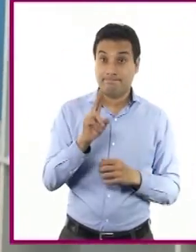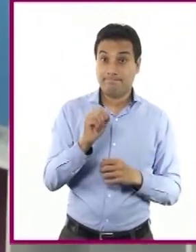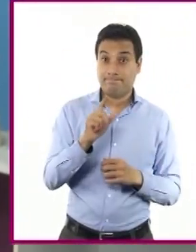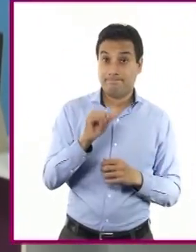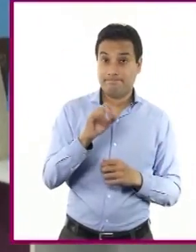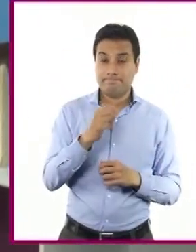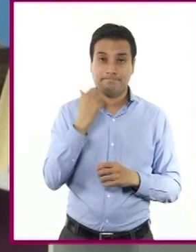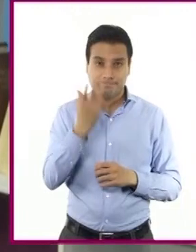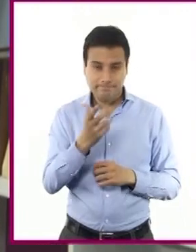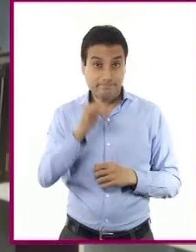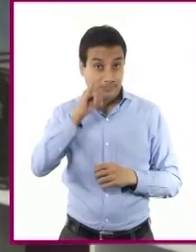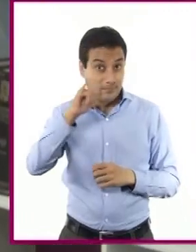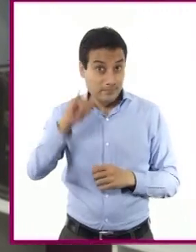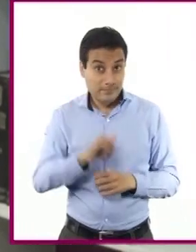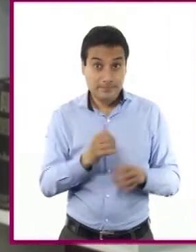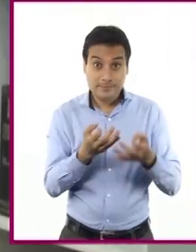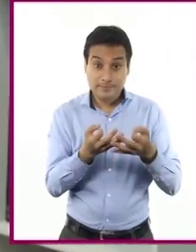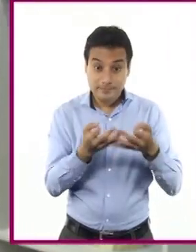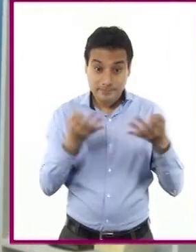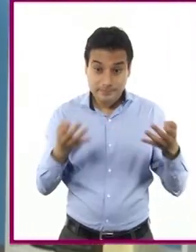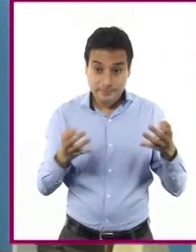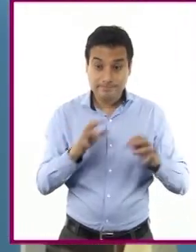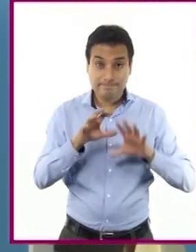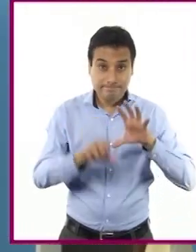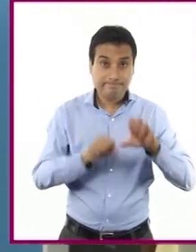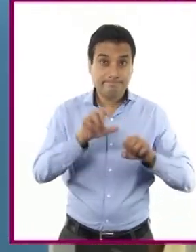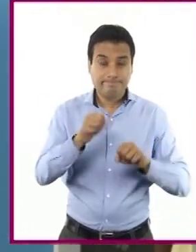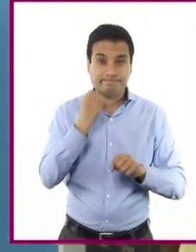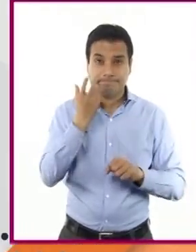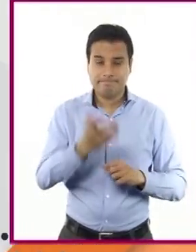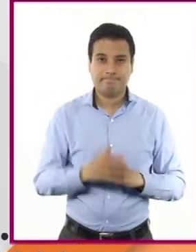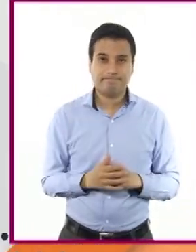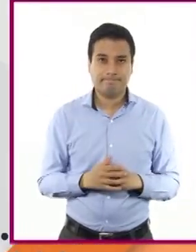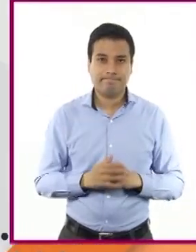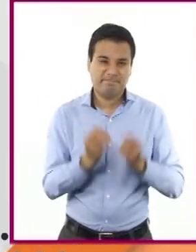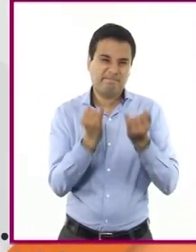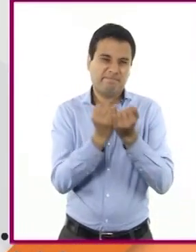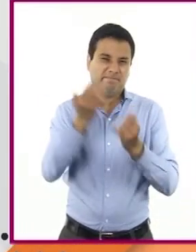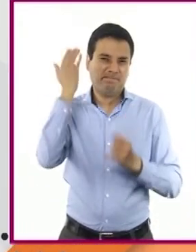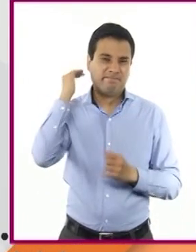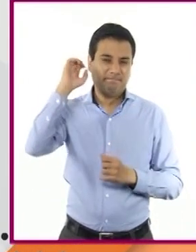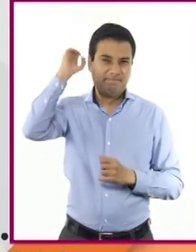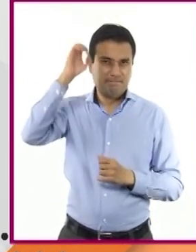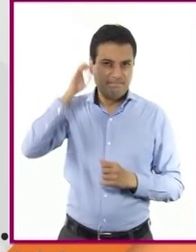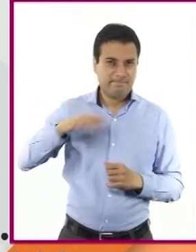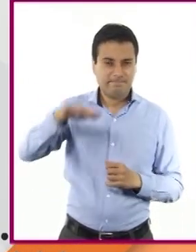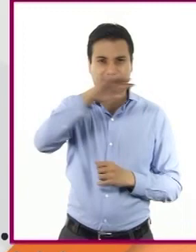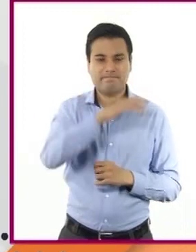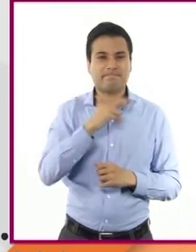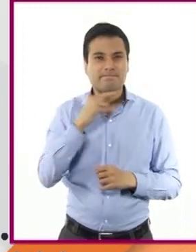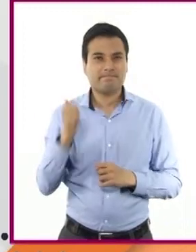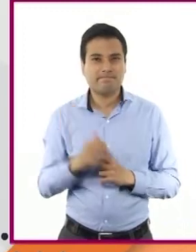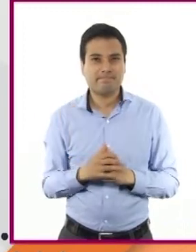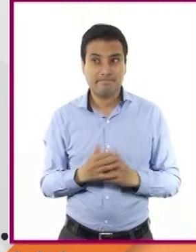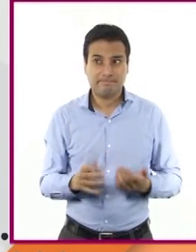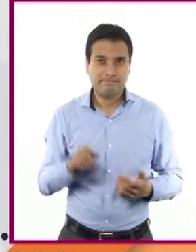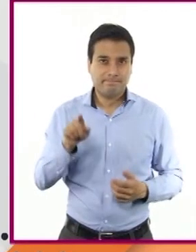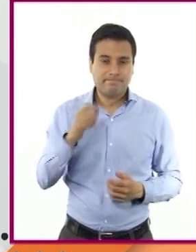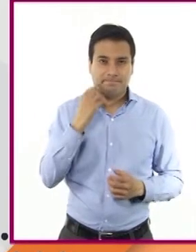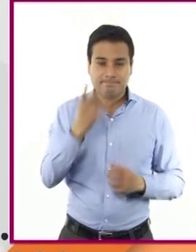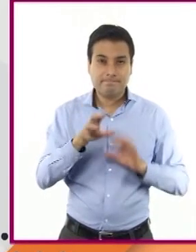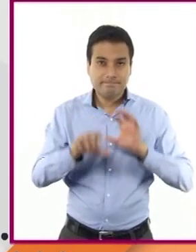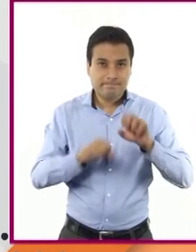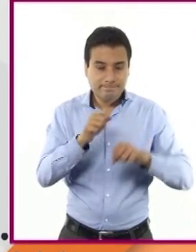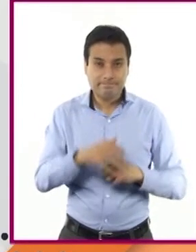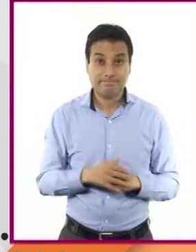Italia para recuperar la vieja gloria del Imperio Romano. Con esta visión claramente imperialista, las